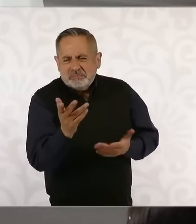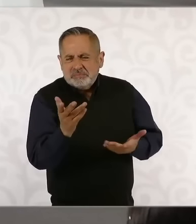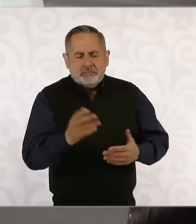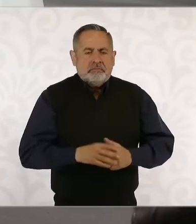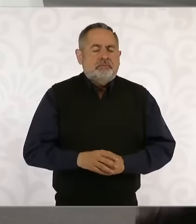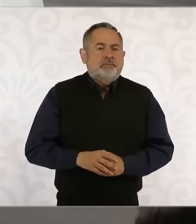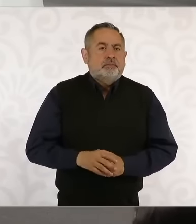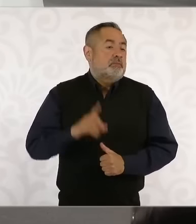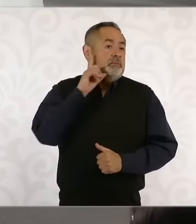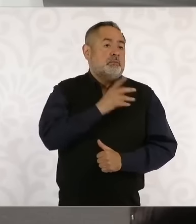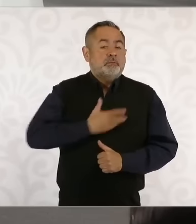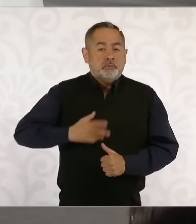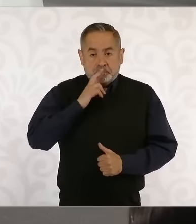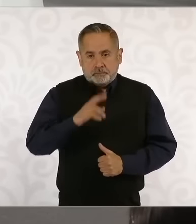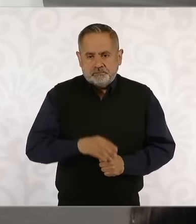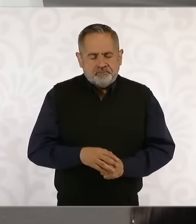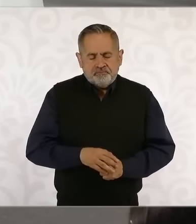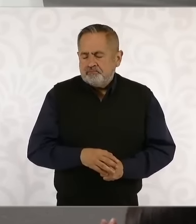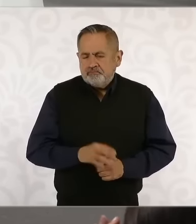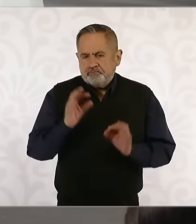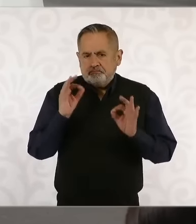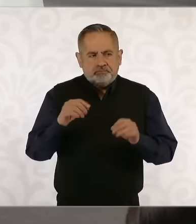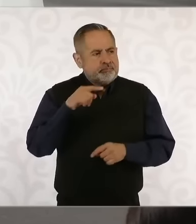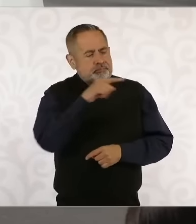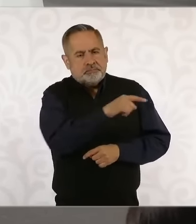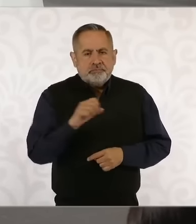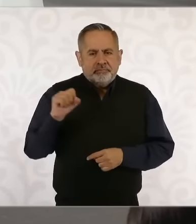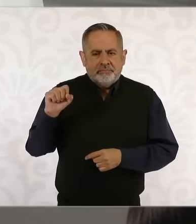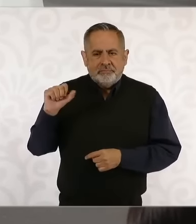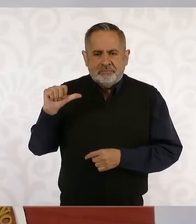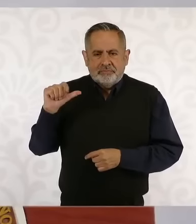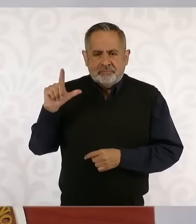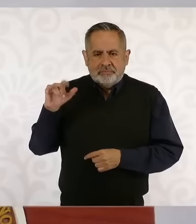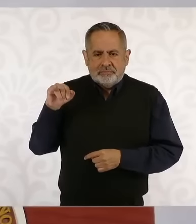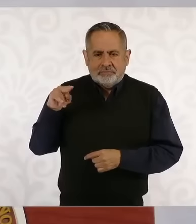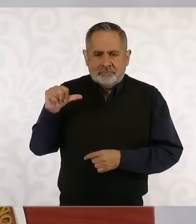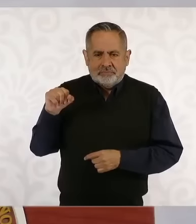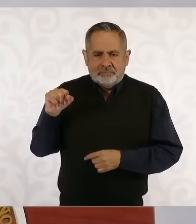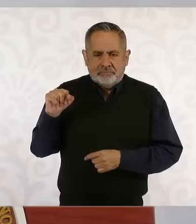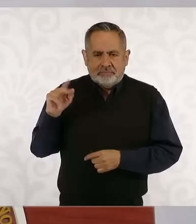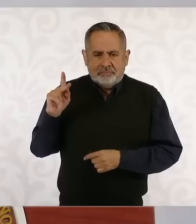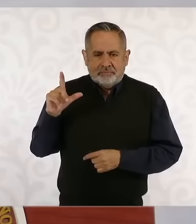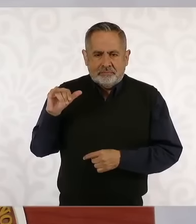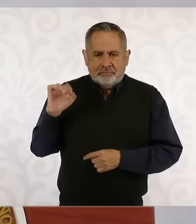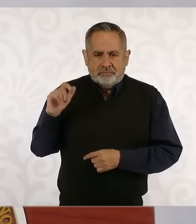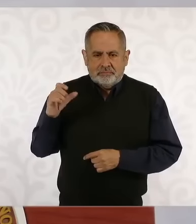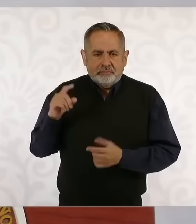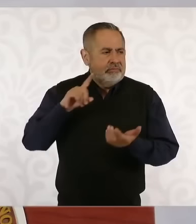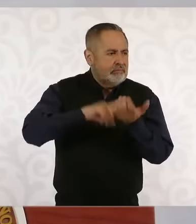En efecto, el empresario Salinas Pliego estuvo promoviendo la